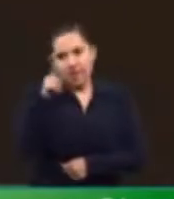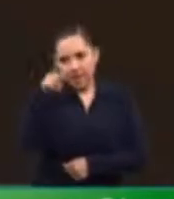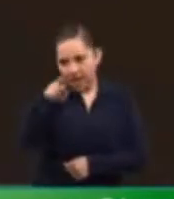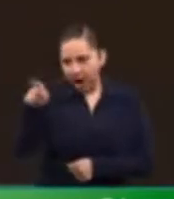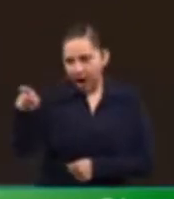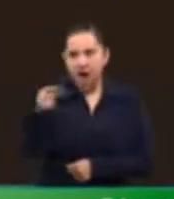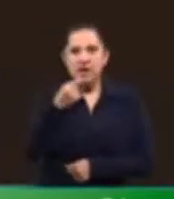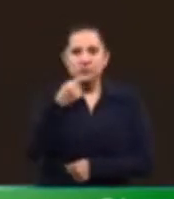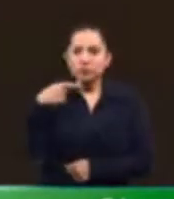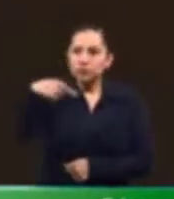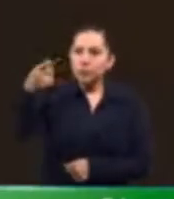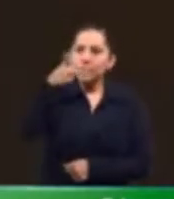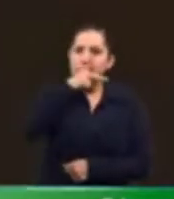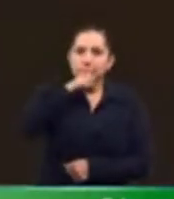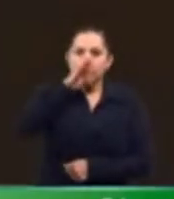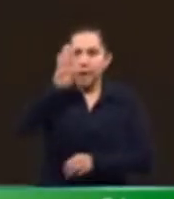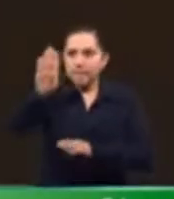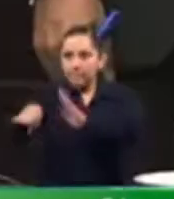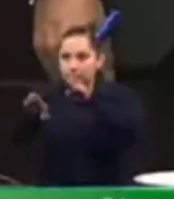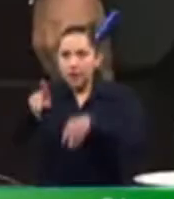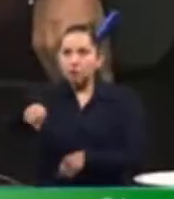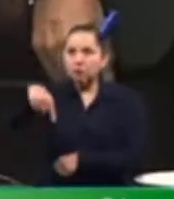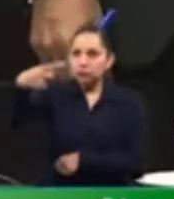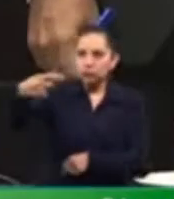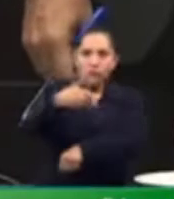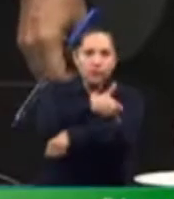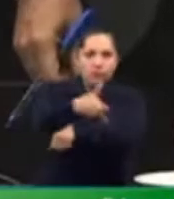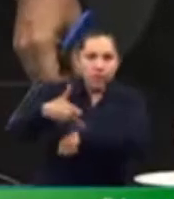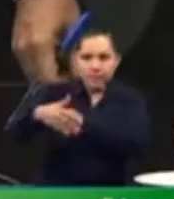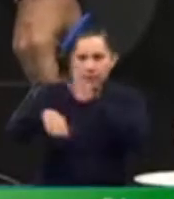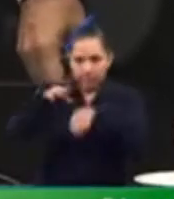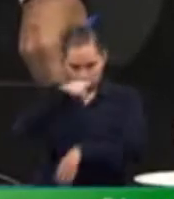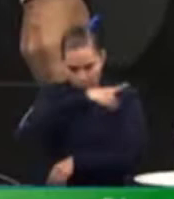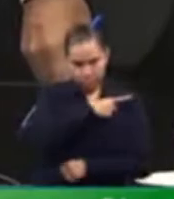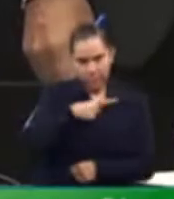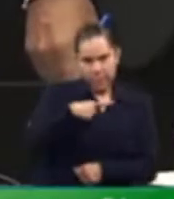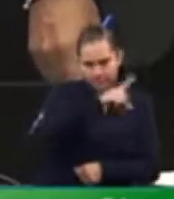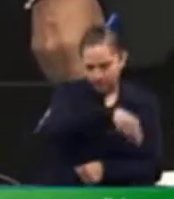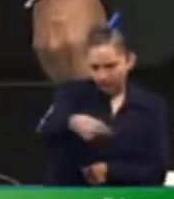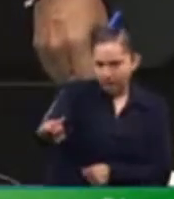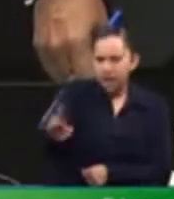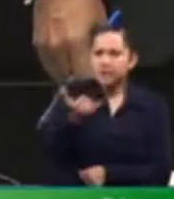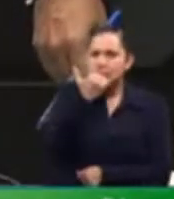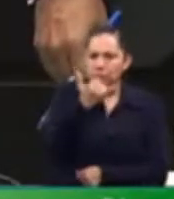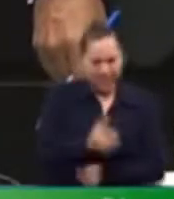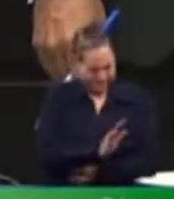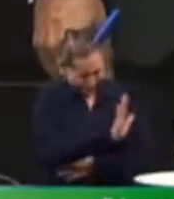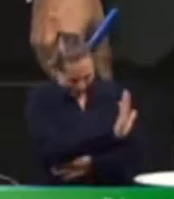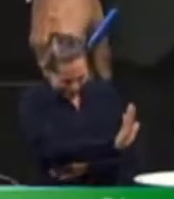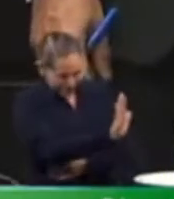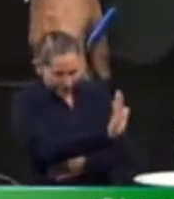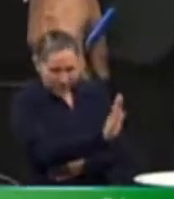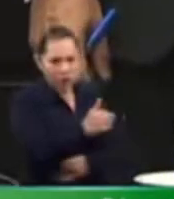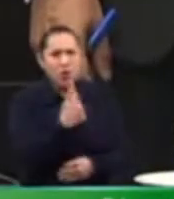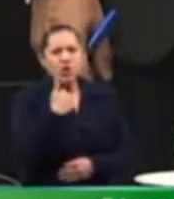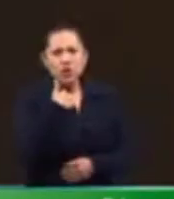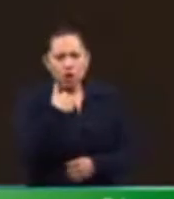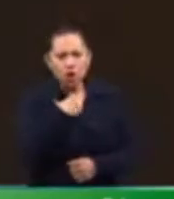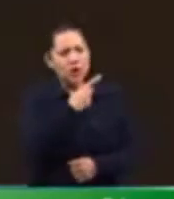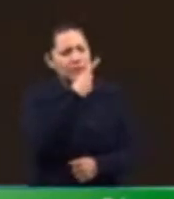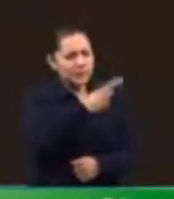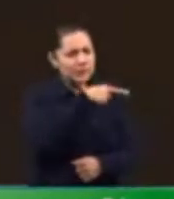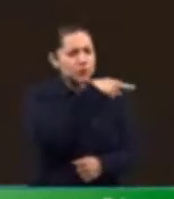familias. Diputado, pero permítame. Yo lo que le solicité es que usted manifieste no retirar. No lo voy a